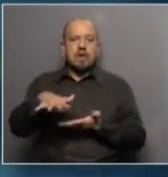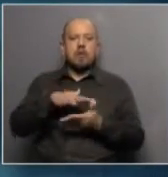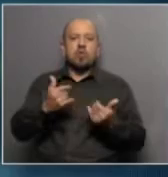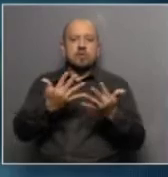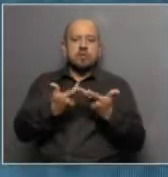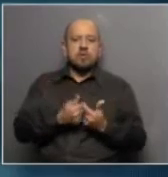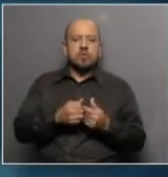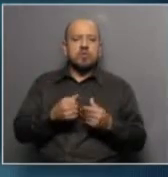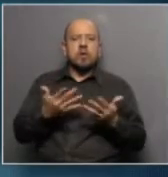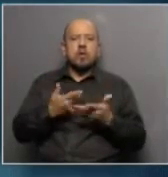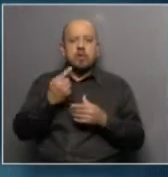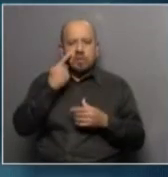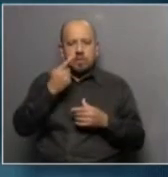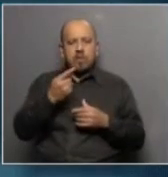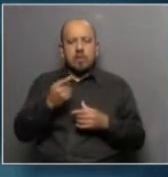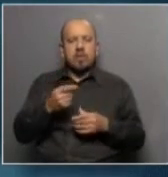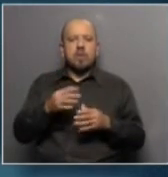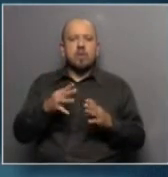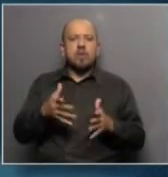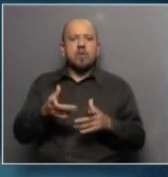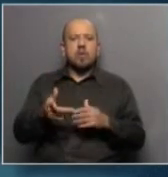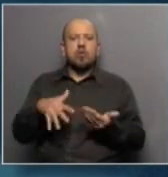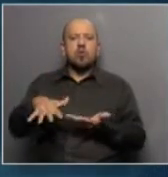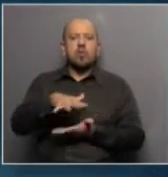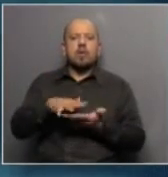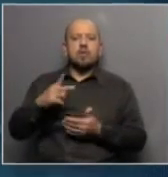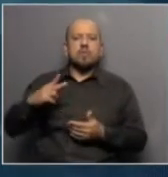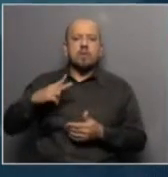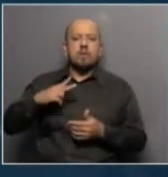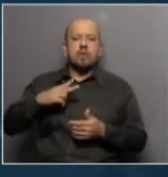territorial. Vamos a ver cuánto de esto tienen que ver los barrios